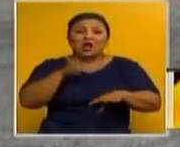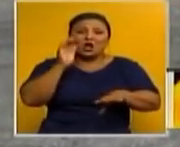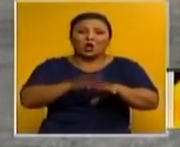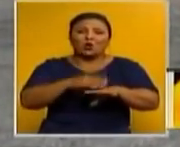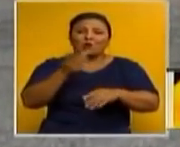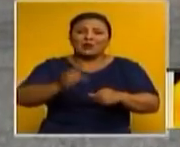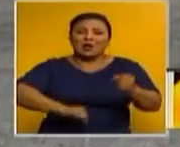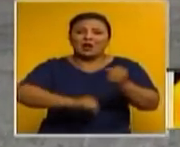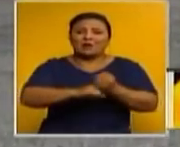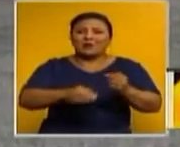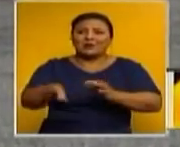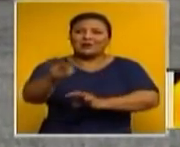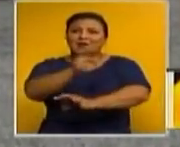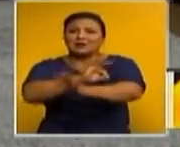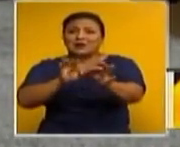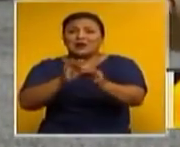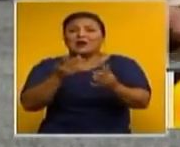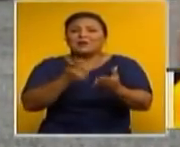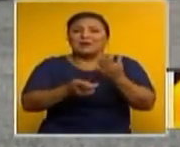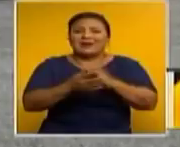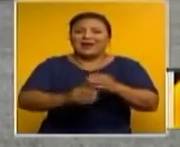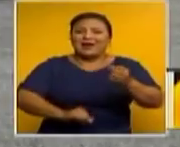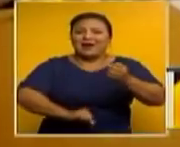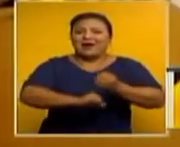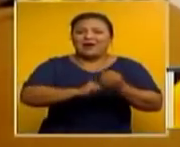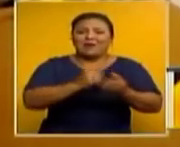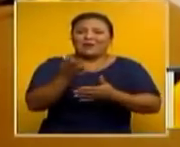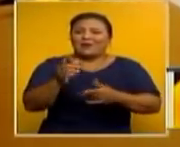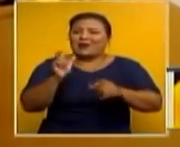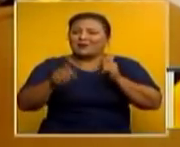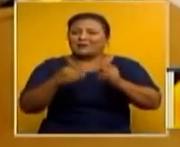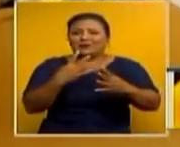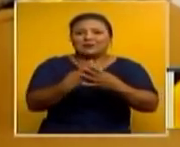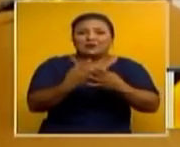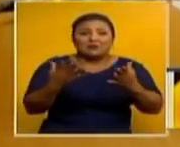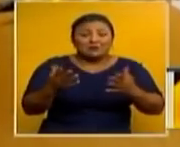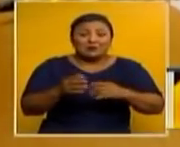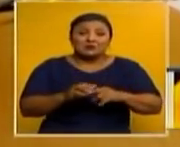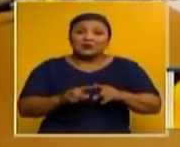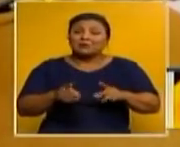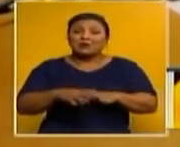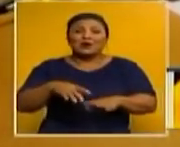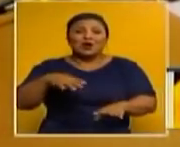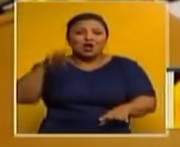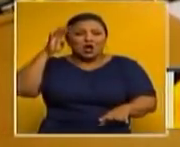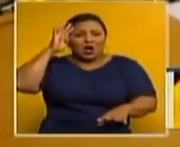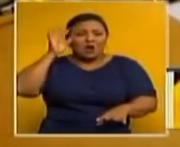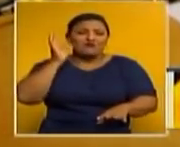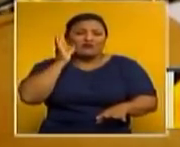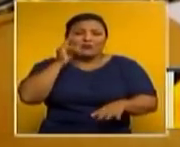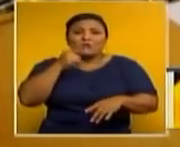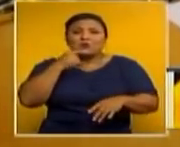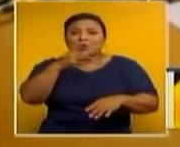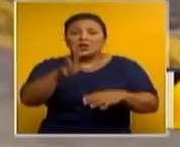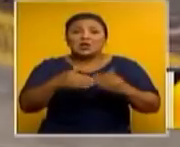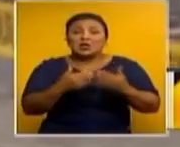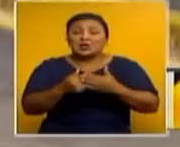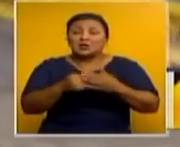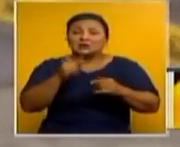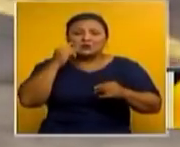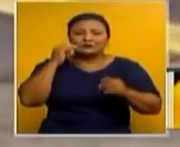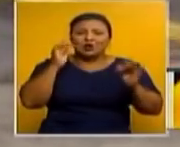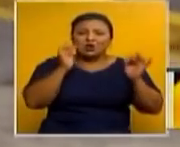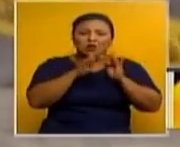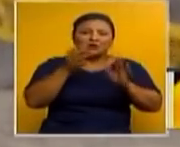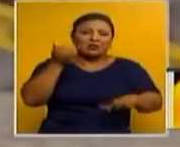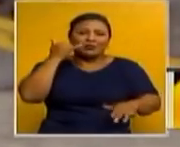habría hecho cambios procesales para favorecer a los detenidos. La funcionaria mantenía contacto telefónico con miembros de la organización y era quien llevaba